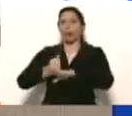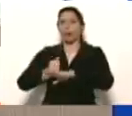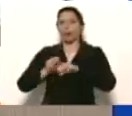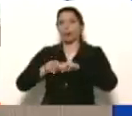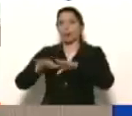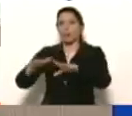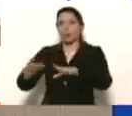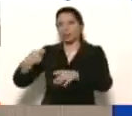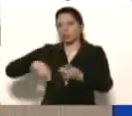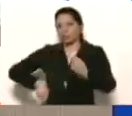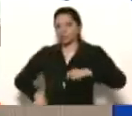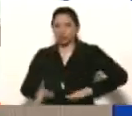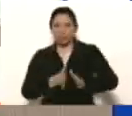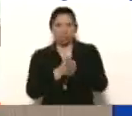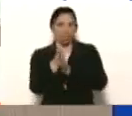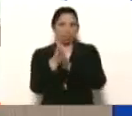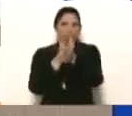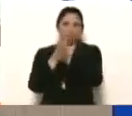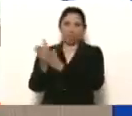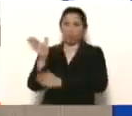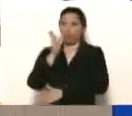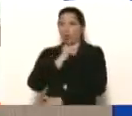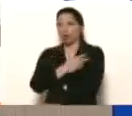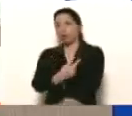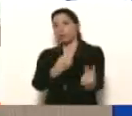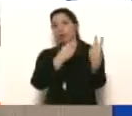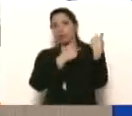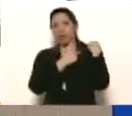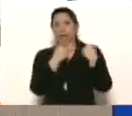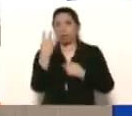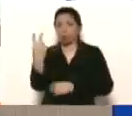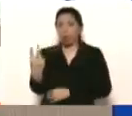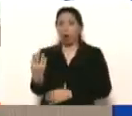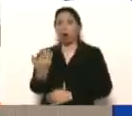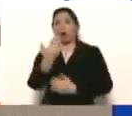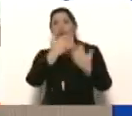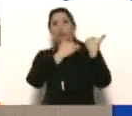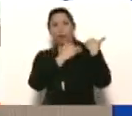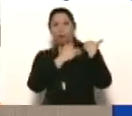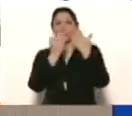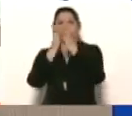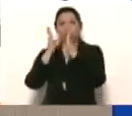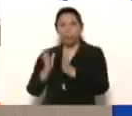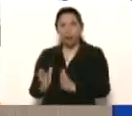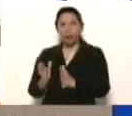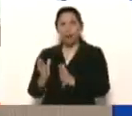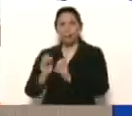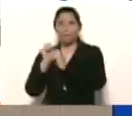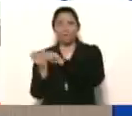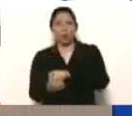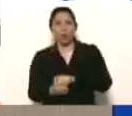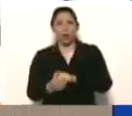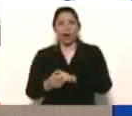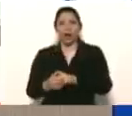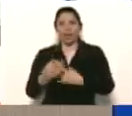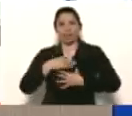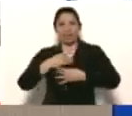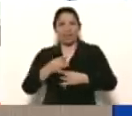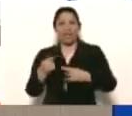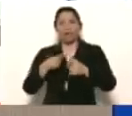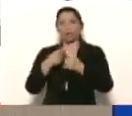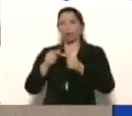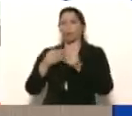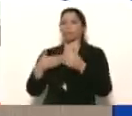avaricia dos son productos de la irresponsabilidad de un dueño de una cadena del árbol que por el interés crematístico la mantuvo abierta